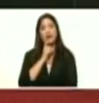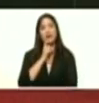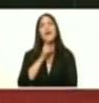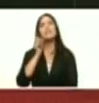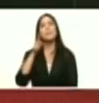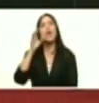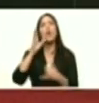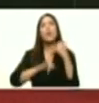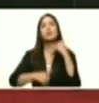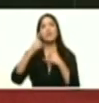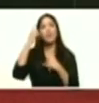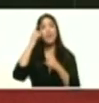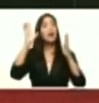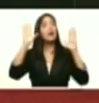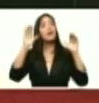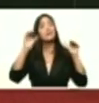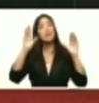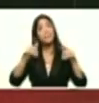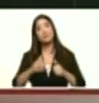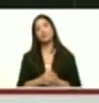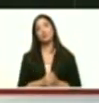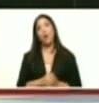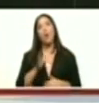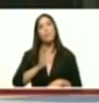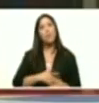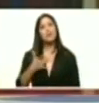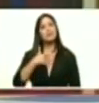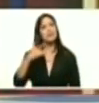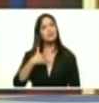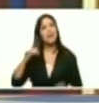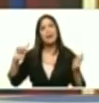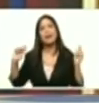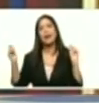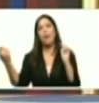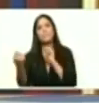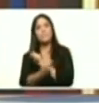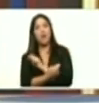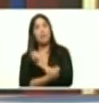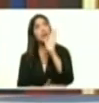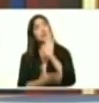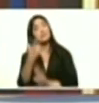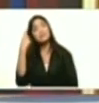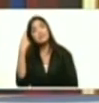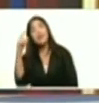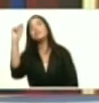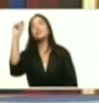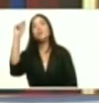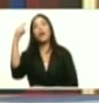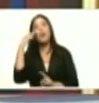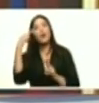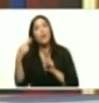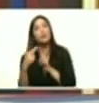despidió que se iba. Y él sentía que cambiaba de paisaje. Y se iba el reencuentro de Alí.